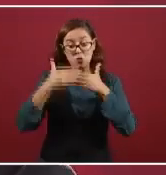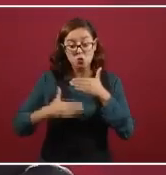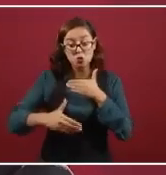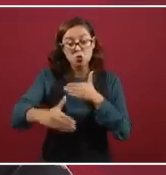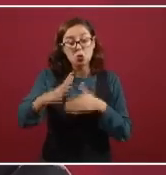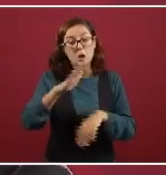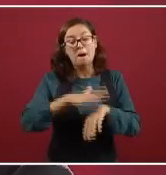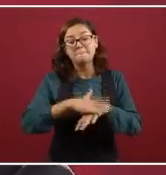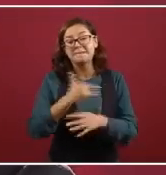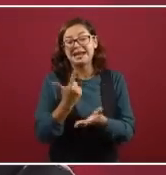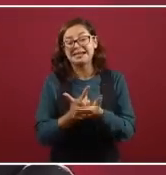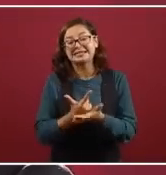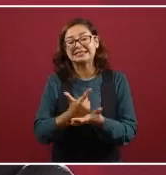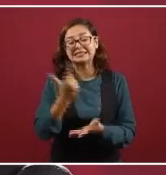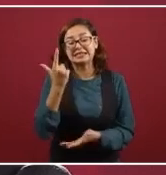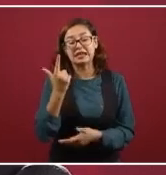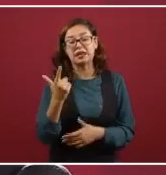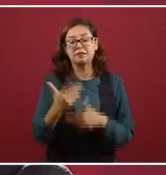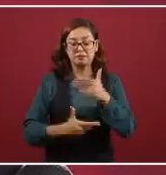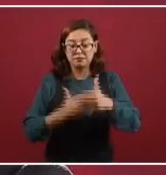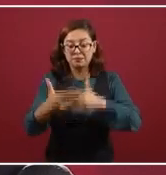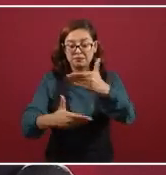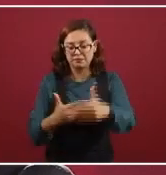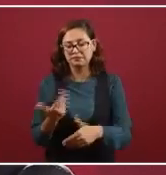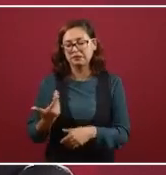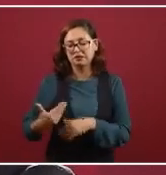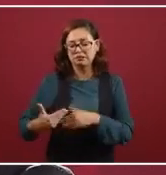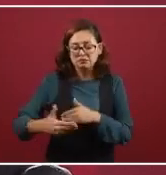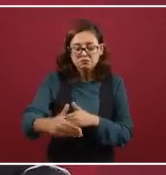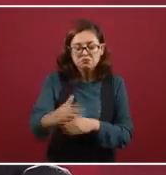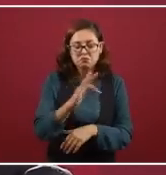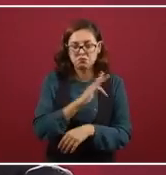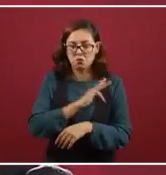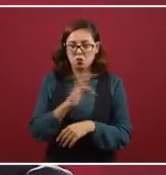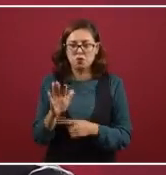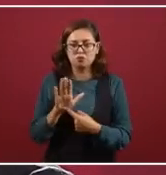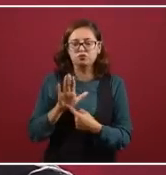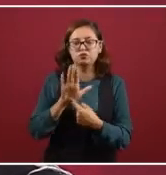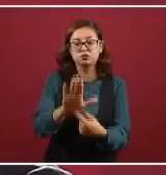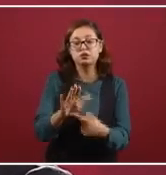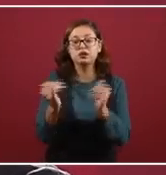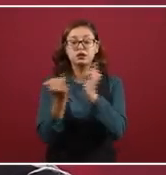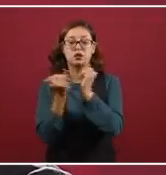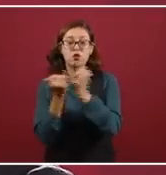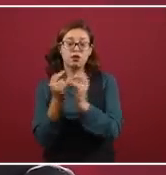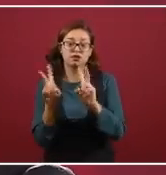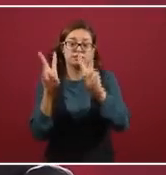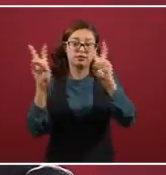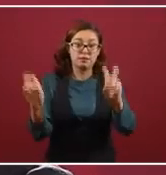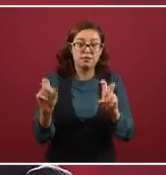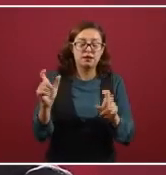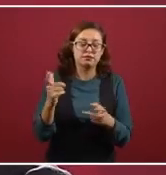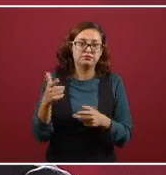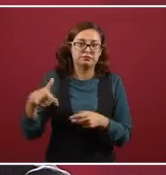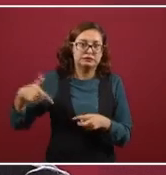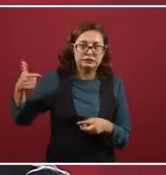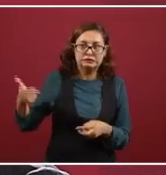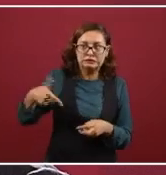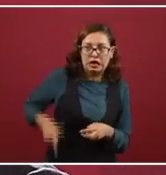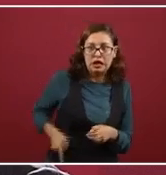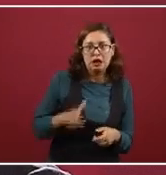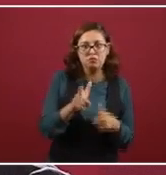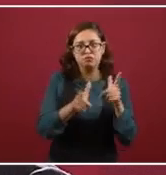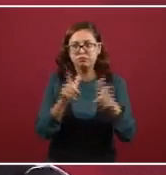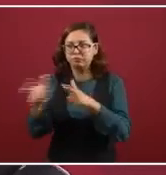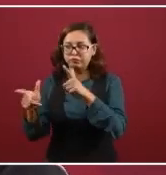el gobierno de México va a emprender en contra del tema de armas también va a tener muchas implicaciones. Yo lo que le diría a